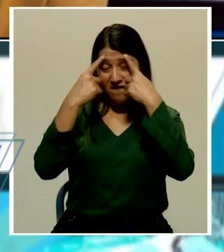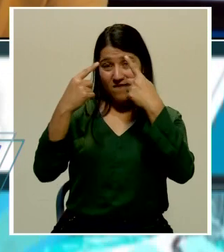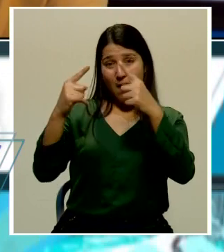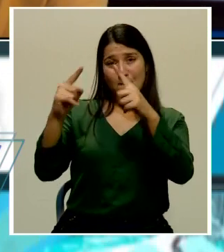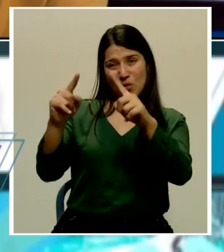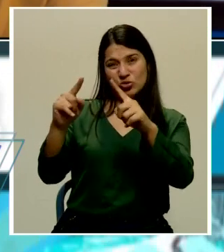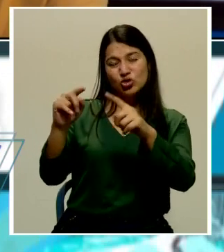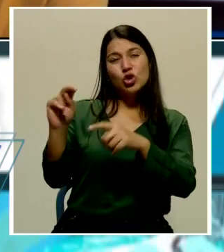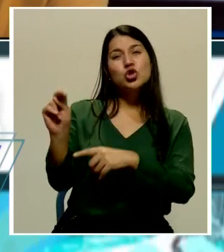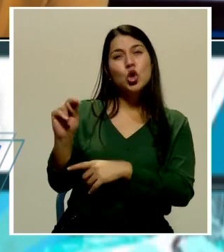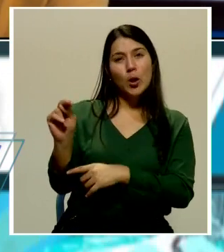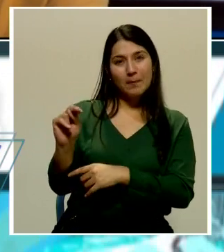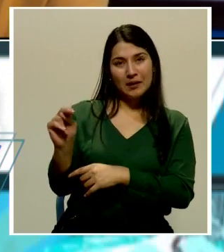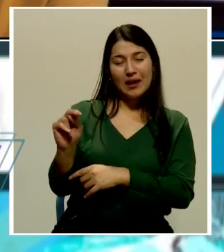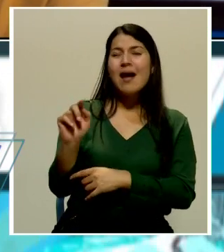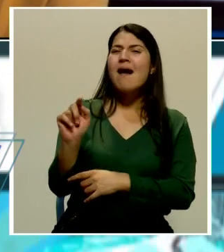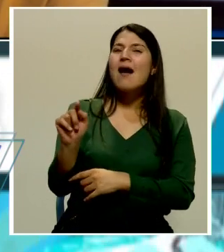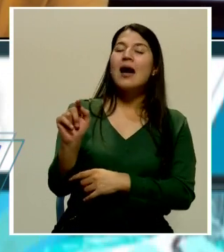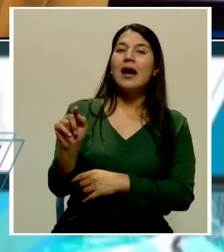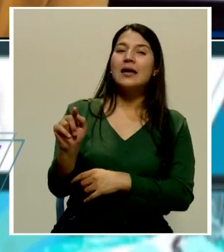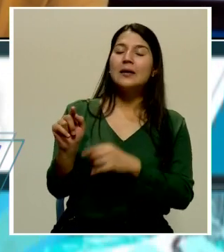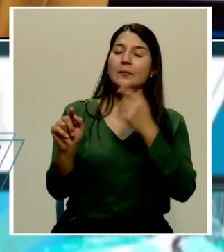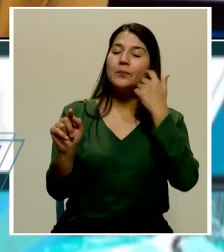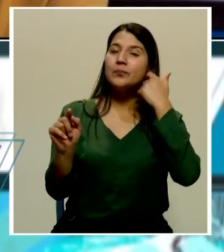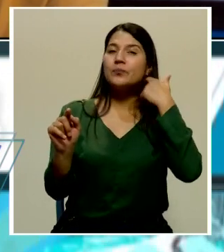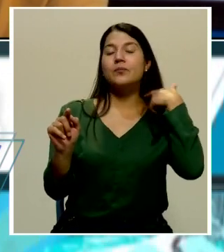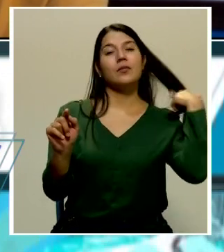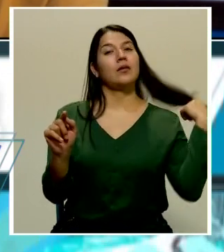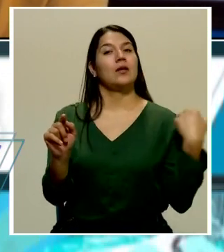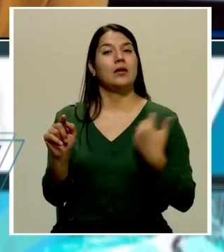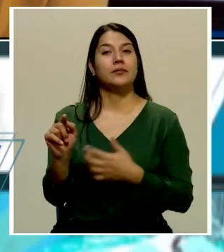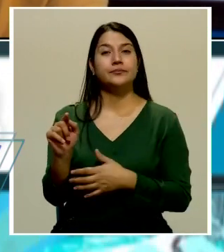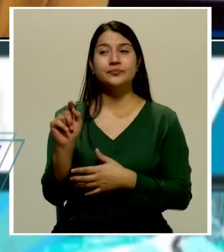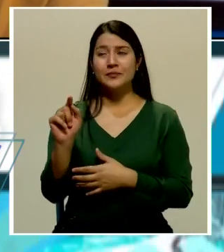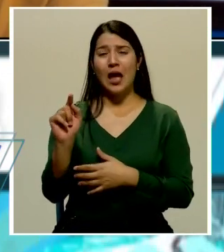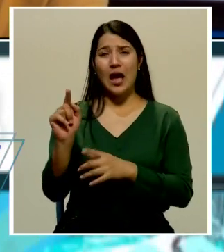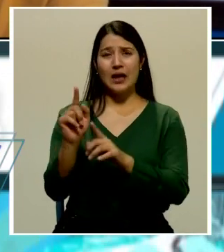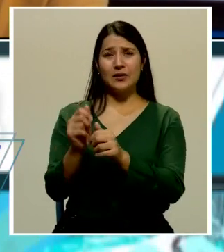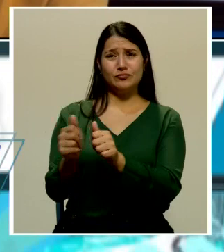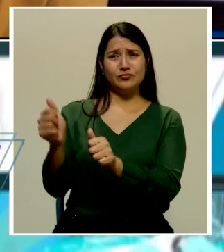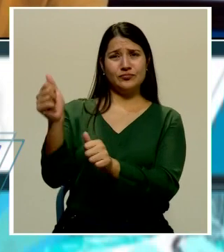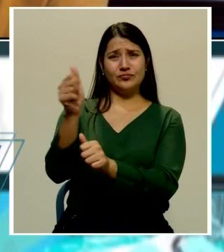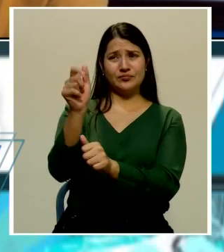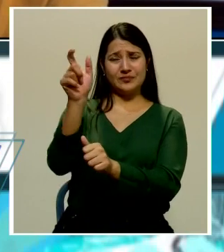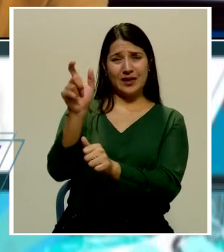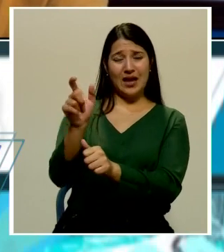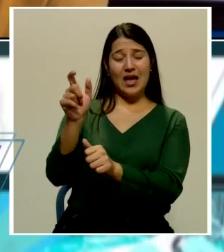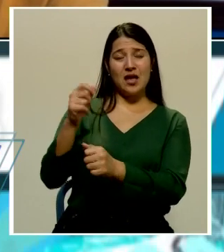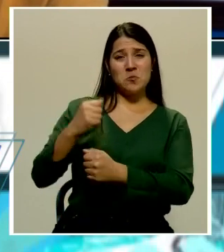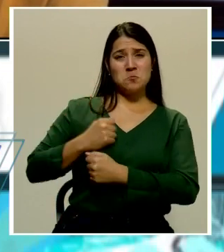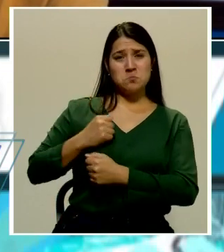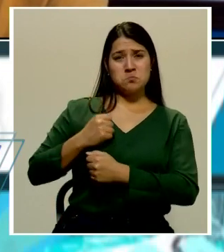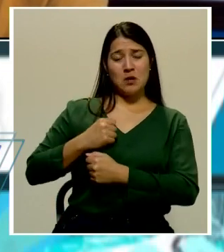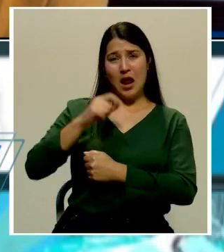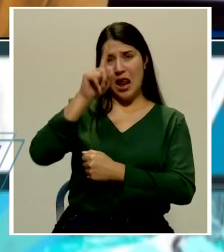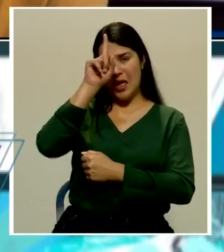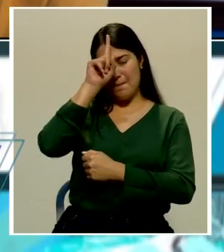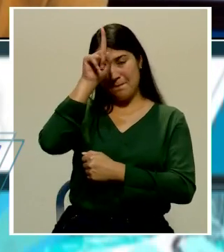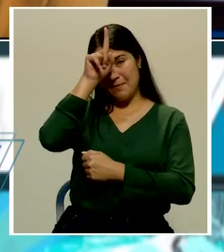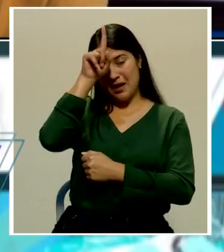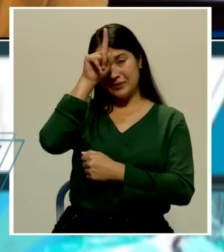Nuremberg, en donde se juzgó al alto mando del ejército alemán, del Partido Nacional